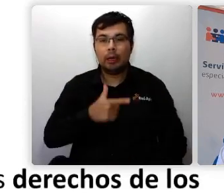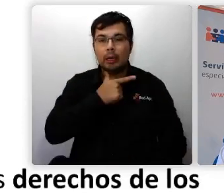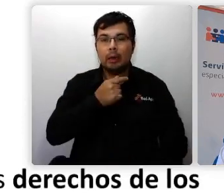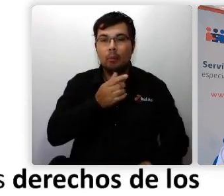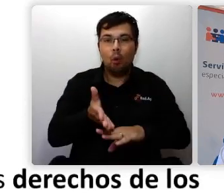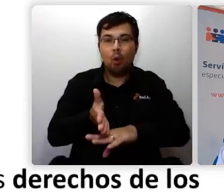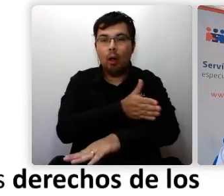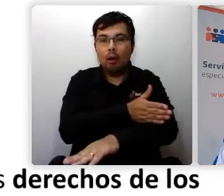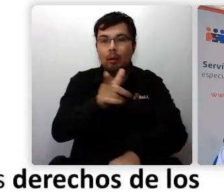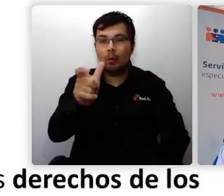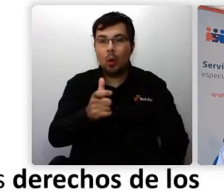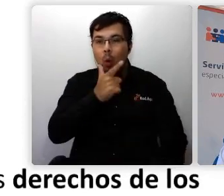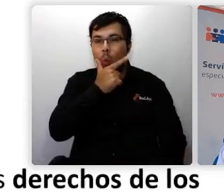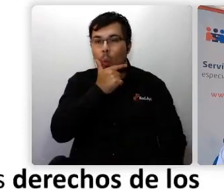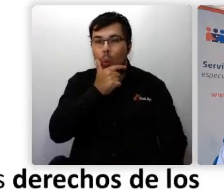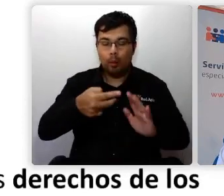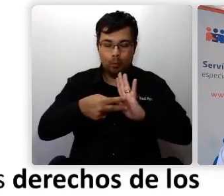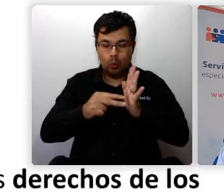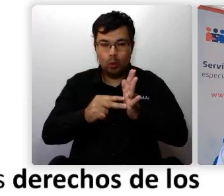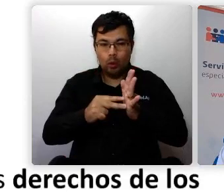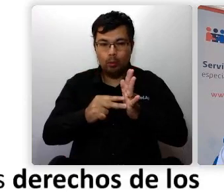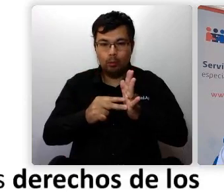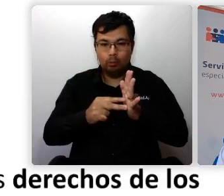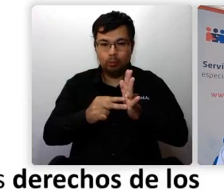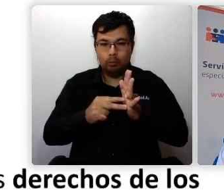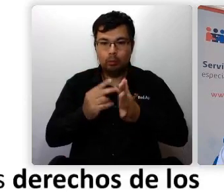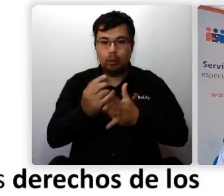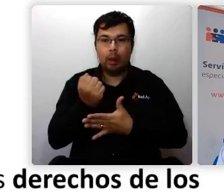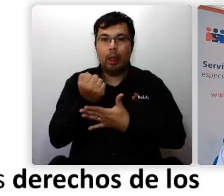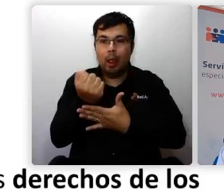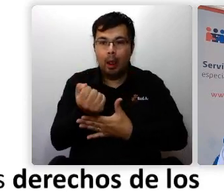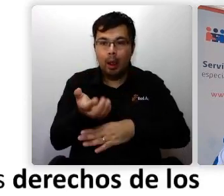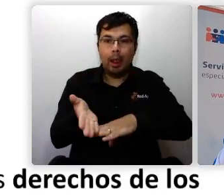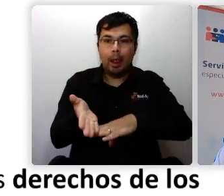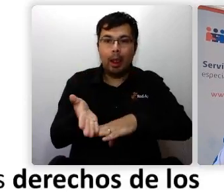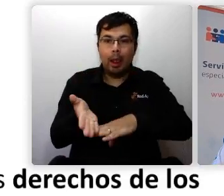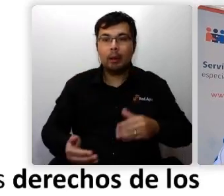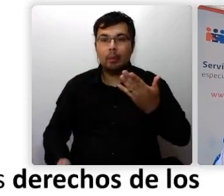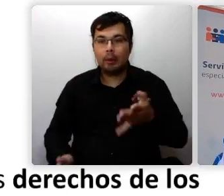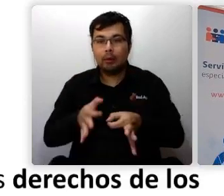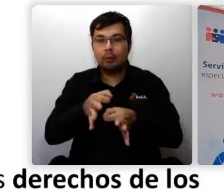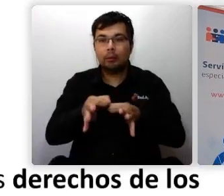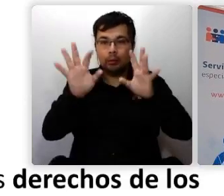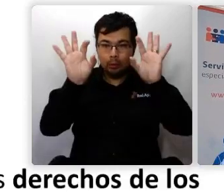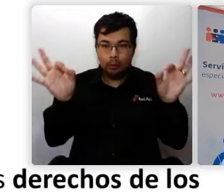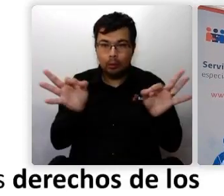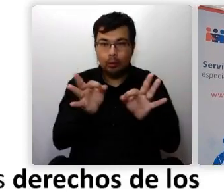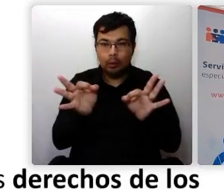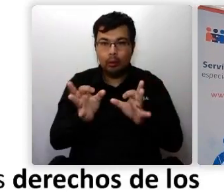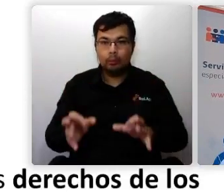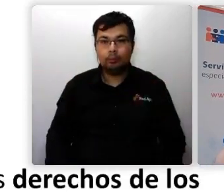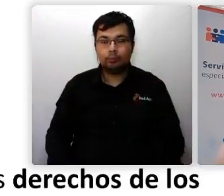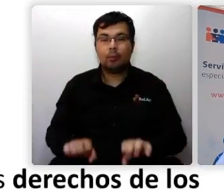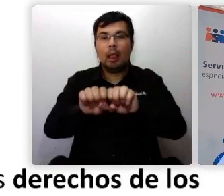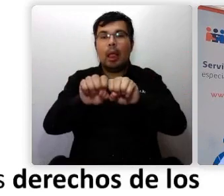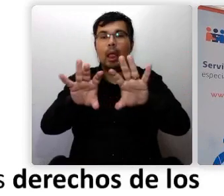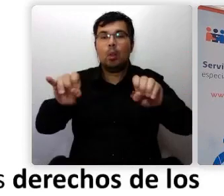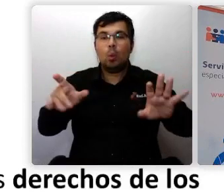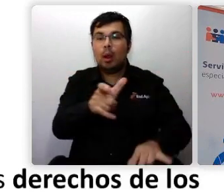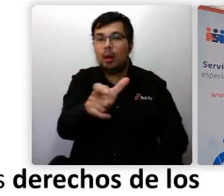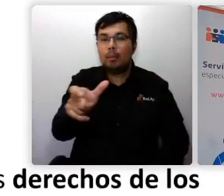que la persona tenga problemas. Y para eso estamos orientando a educar a la gente para que no